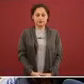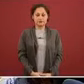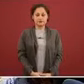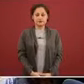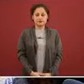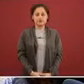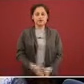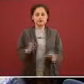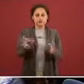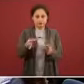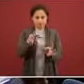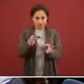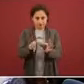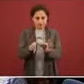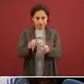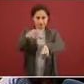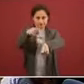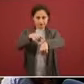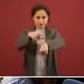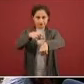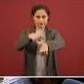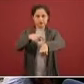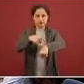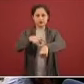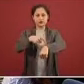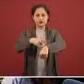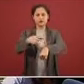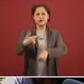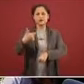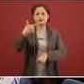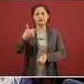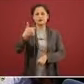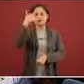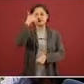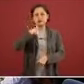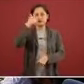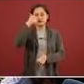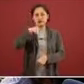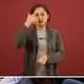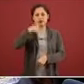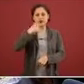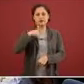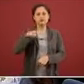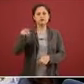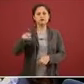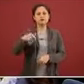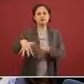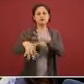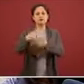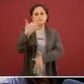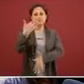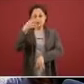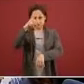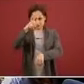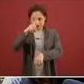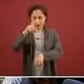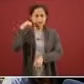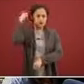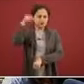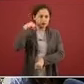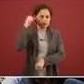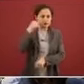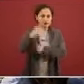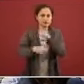Muy bien, pues son las 19:01 horas del miércoles 15 de abril del año 2020. Estamos en la